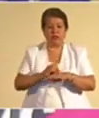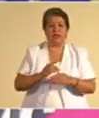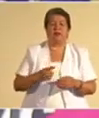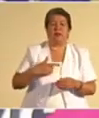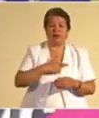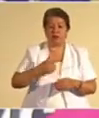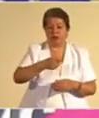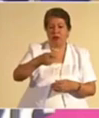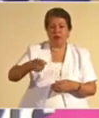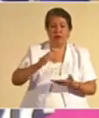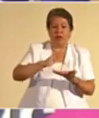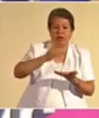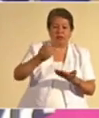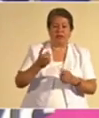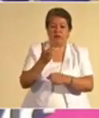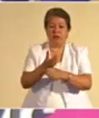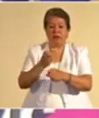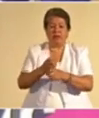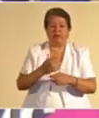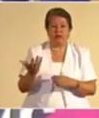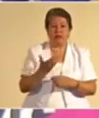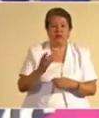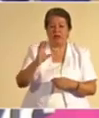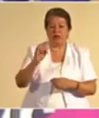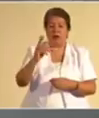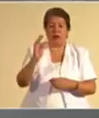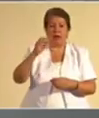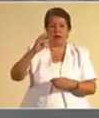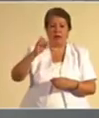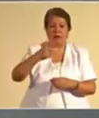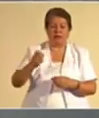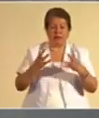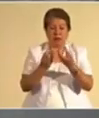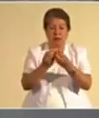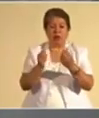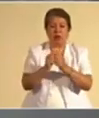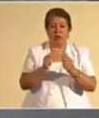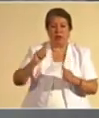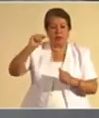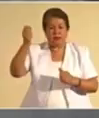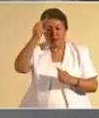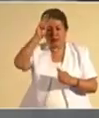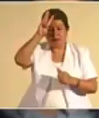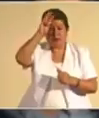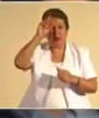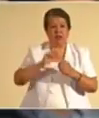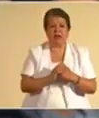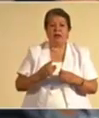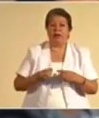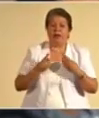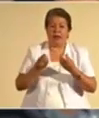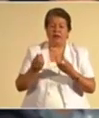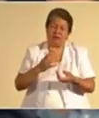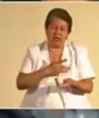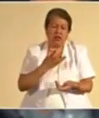saludarlos. Agradezco esta invitación que hace Coparmex junto con el TEC de Monterrey para llevar a cabo este evento. Me da mucho gusto estar en